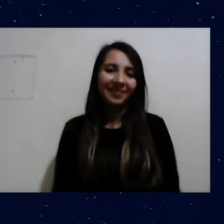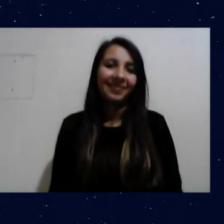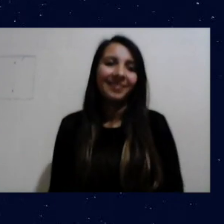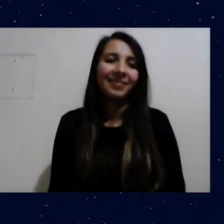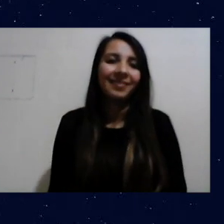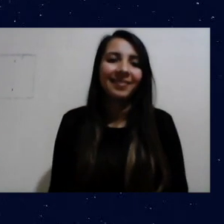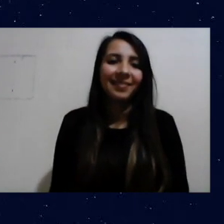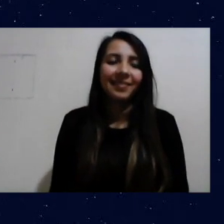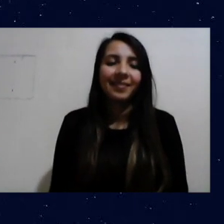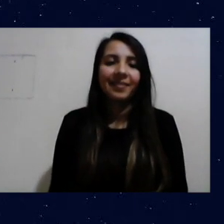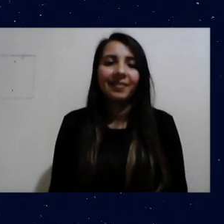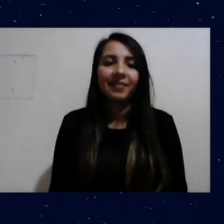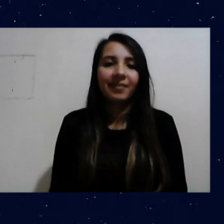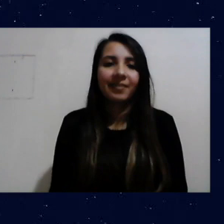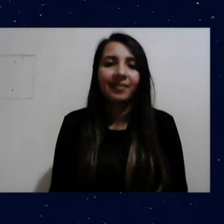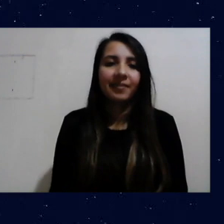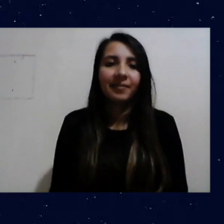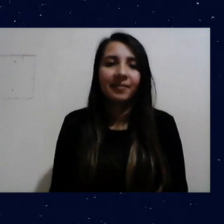email y